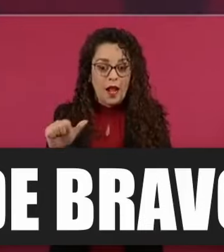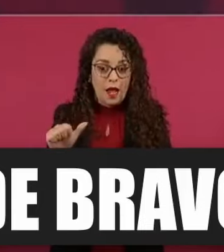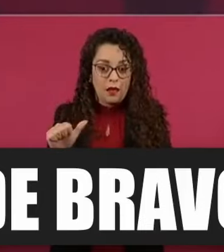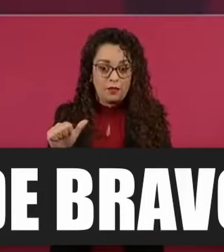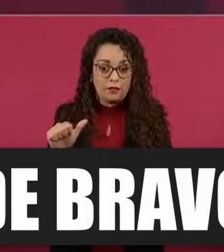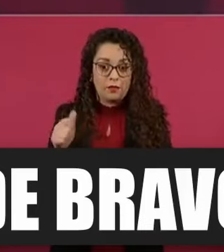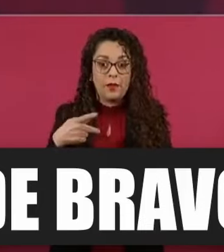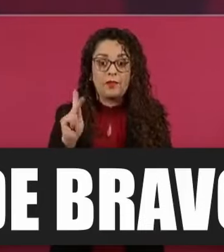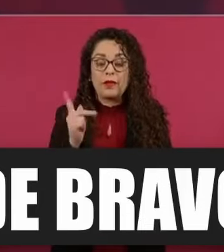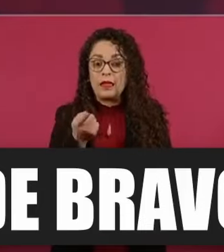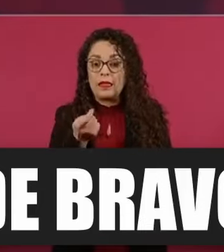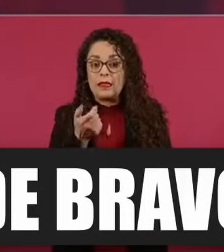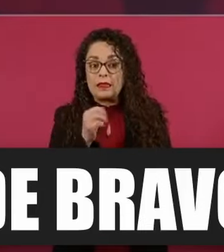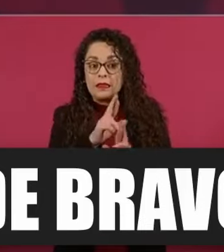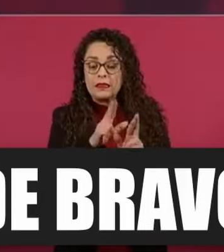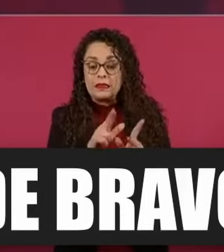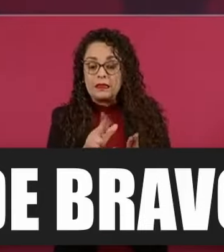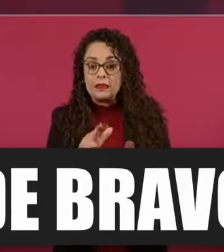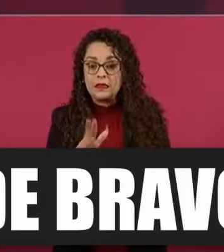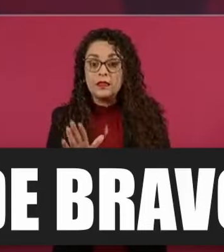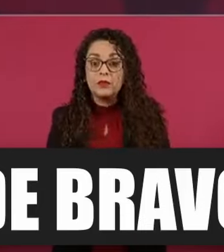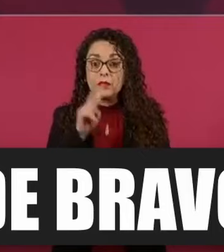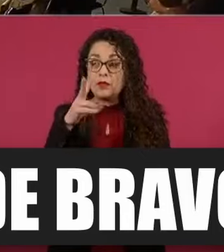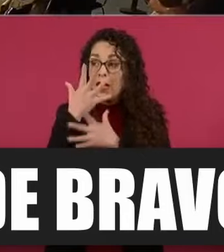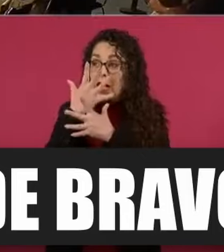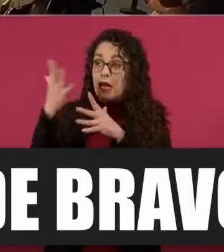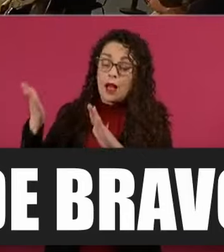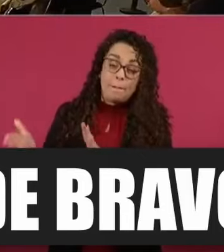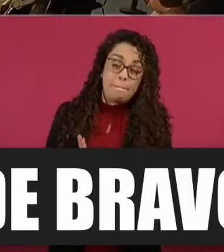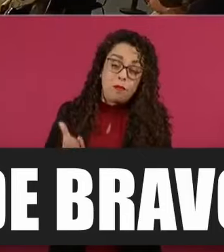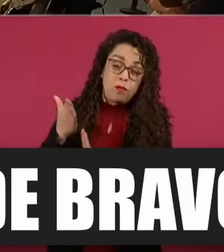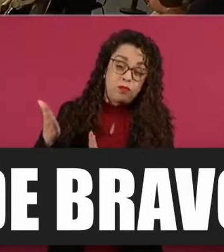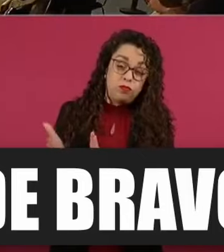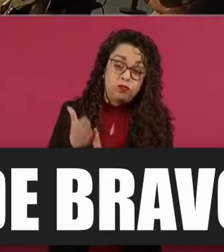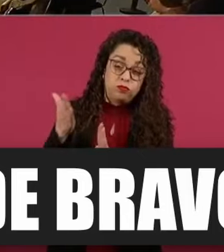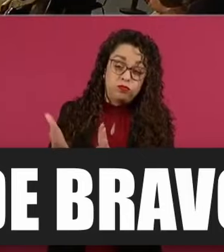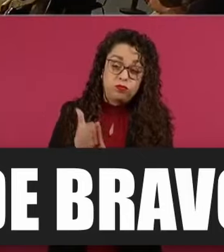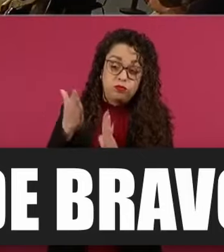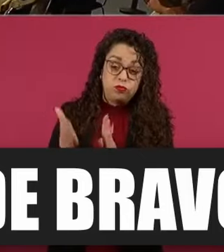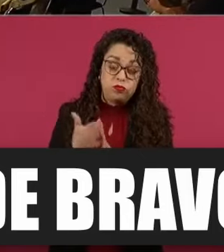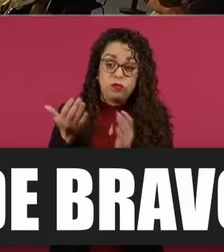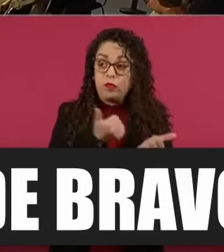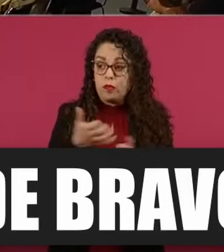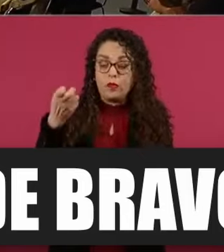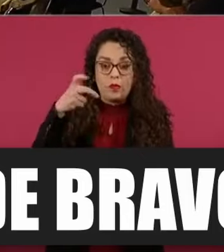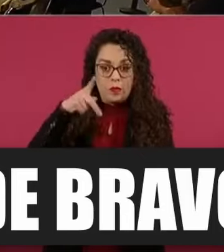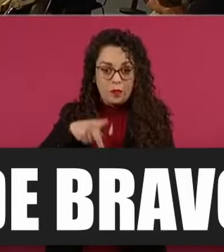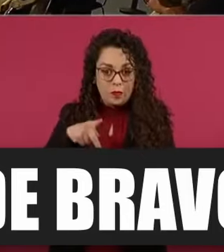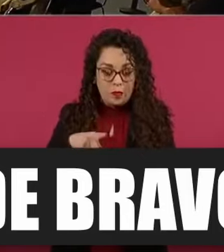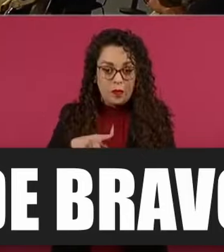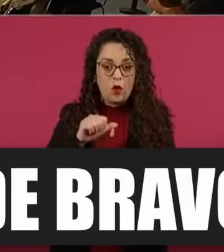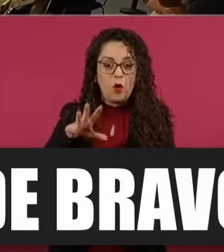Es que es una obra muy grande, balasto y cemento